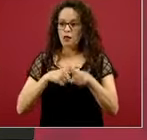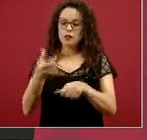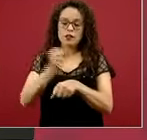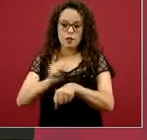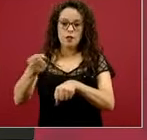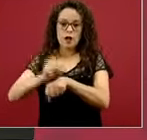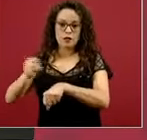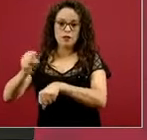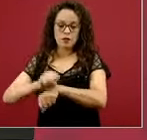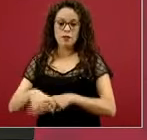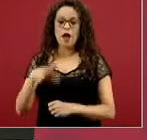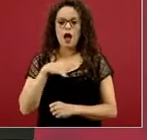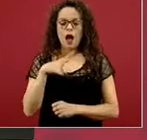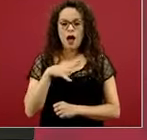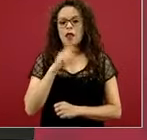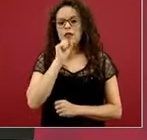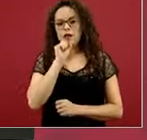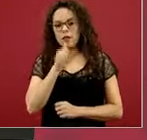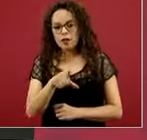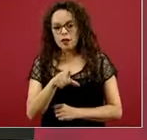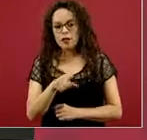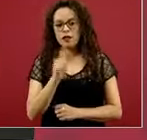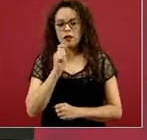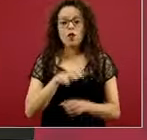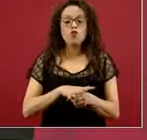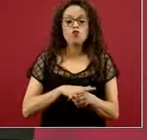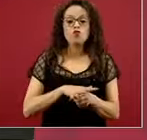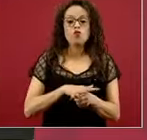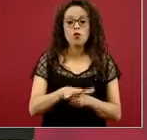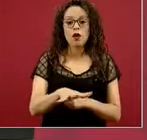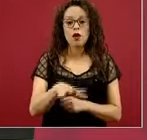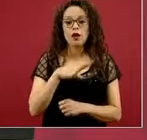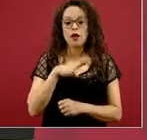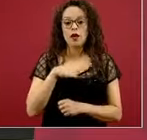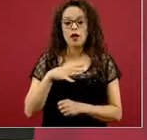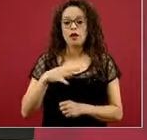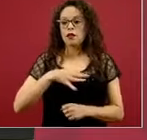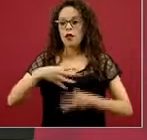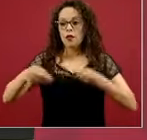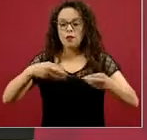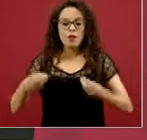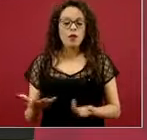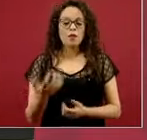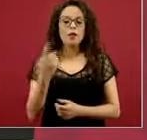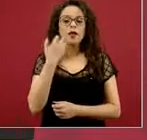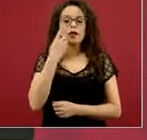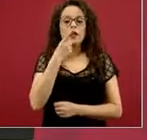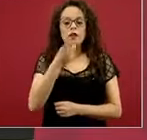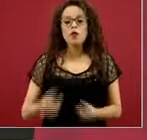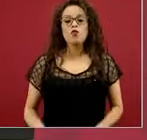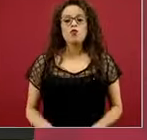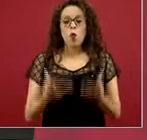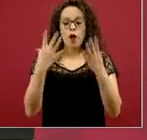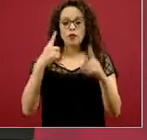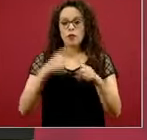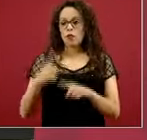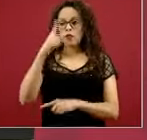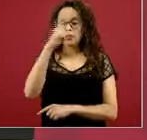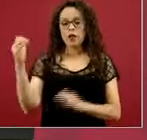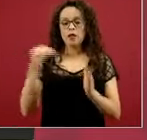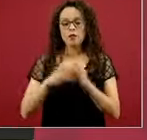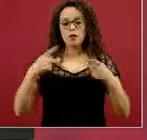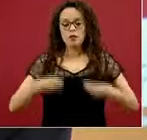en donde también se incluyeron indicadores de cuál es la carga de la epidemia, es decir, cuántos casos por 100,000 habitantes se